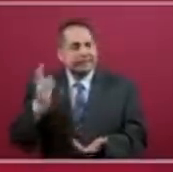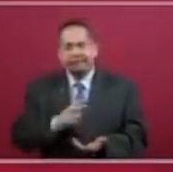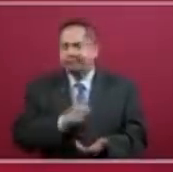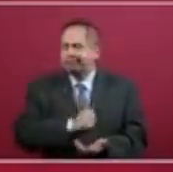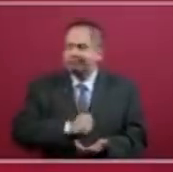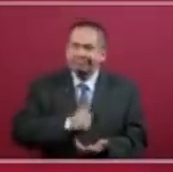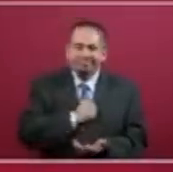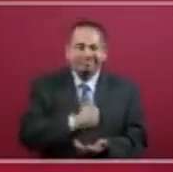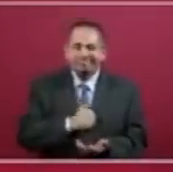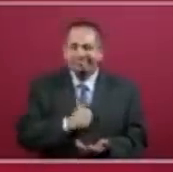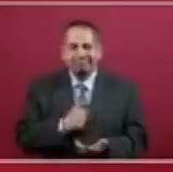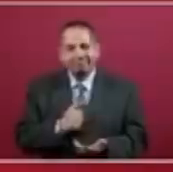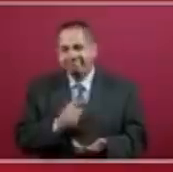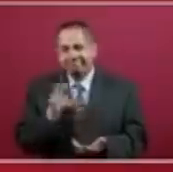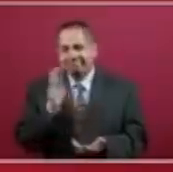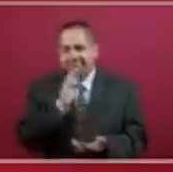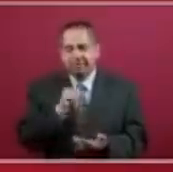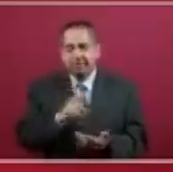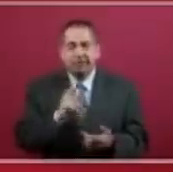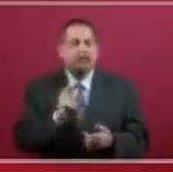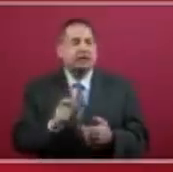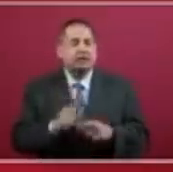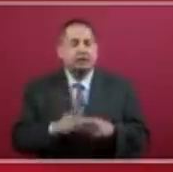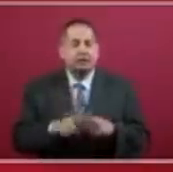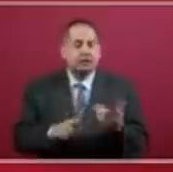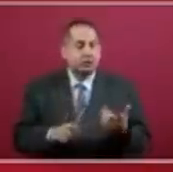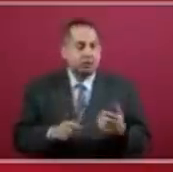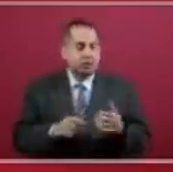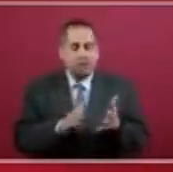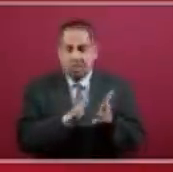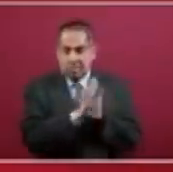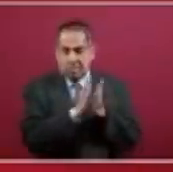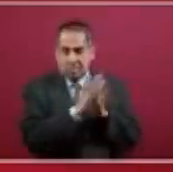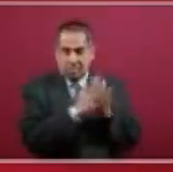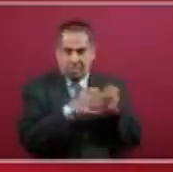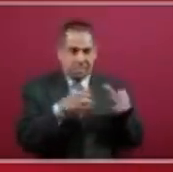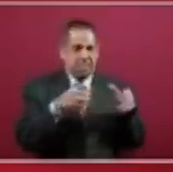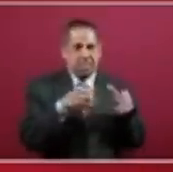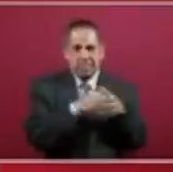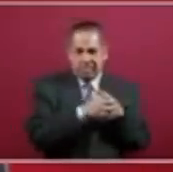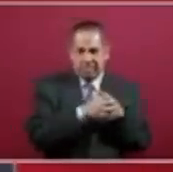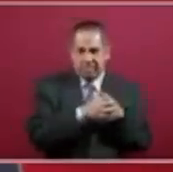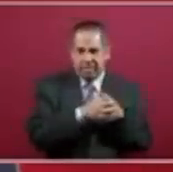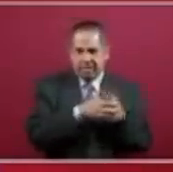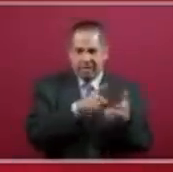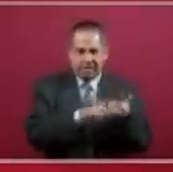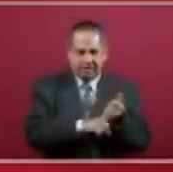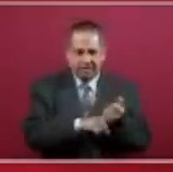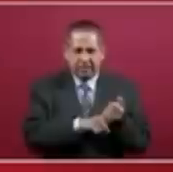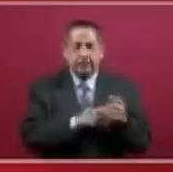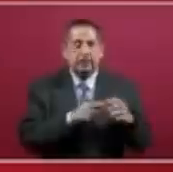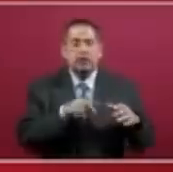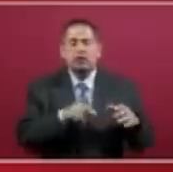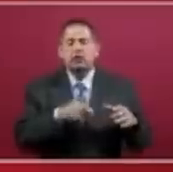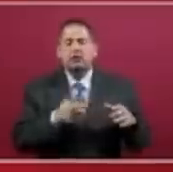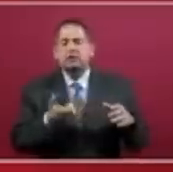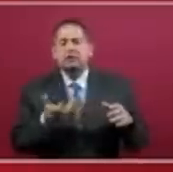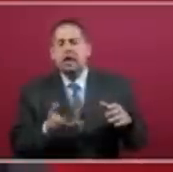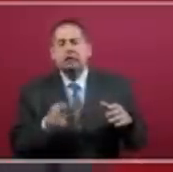lamentable el de que organizaciones de la delincuencia